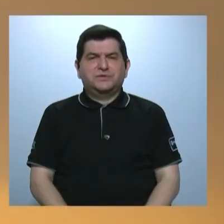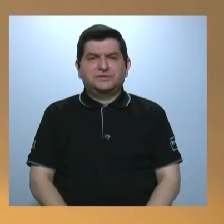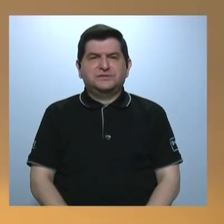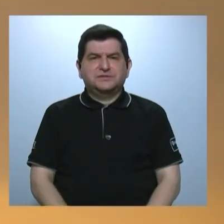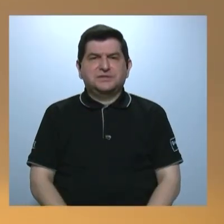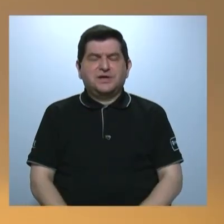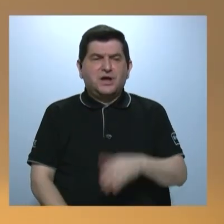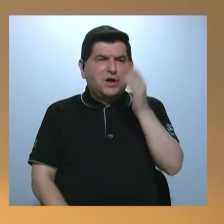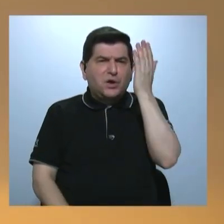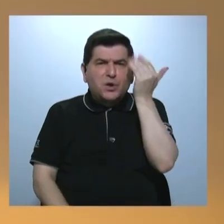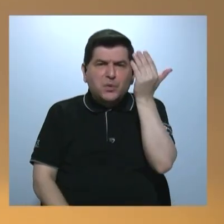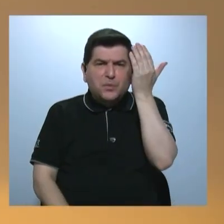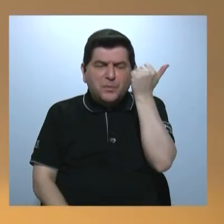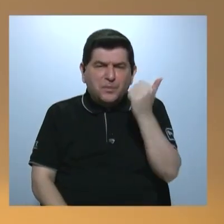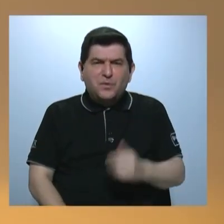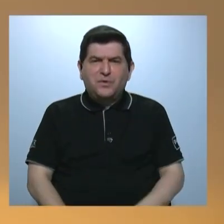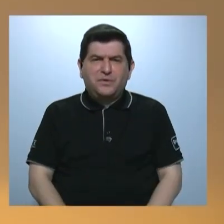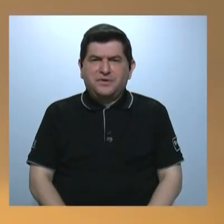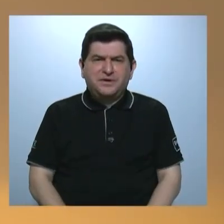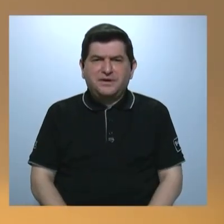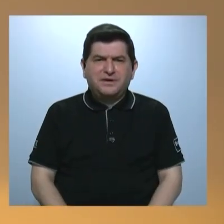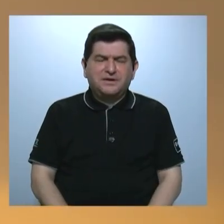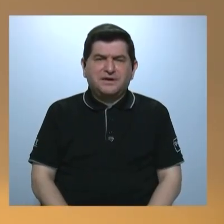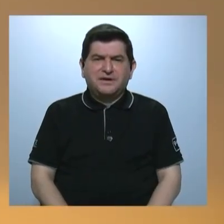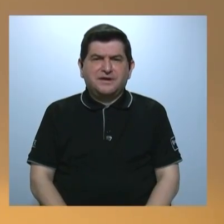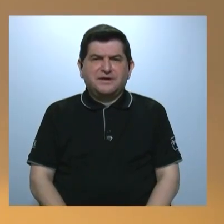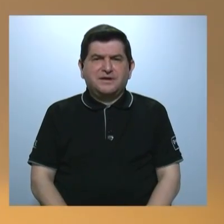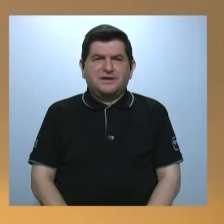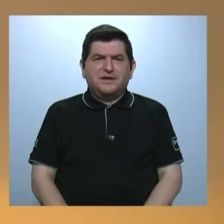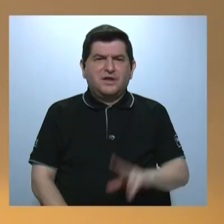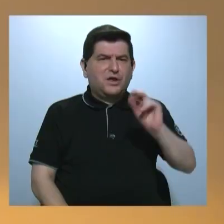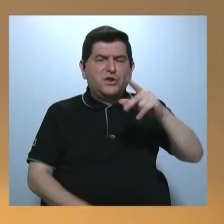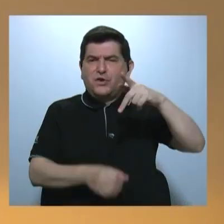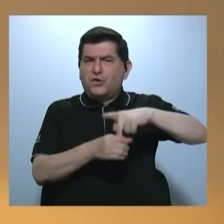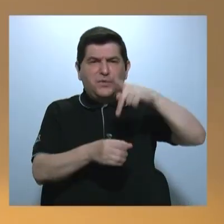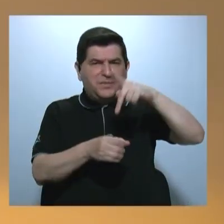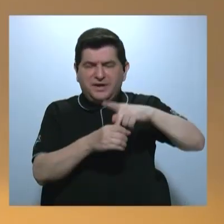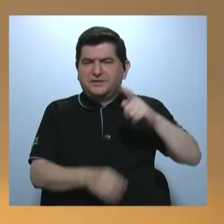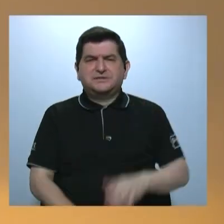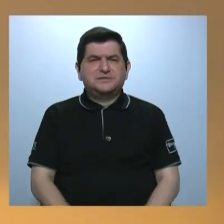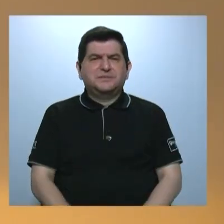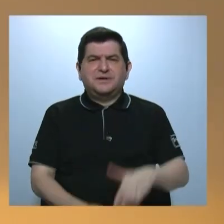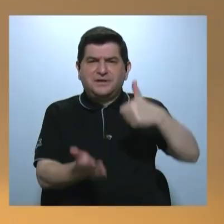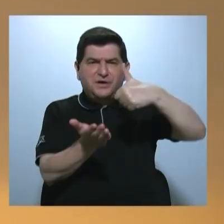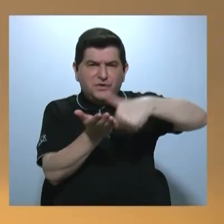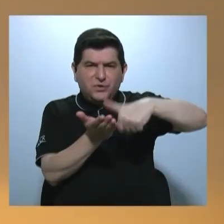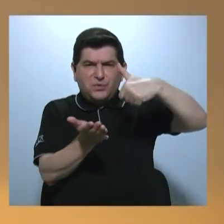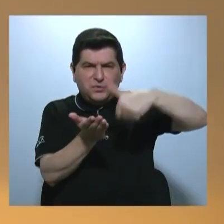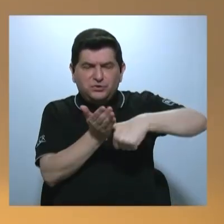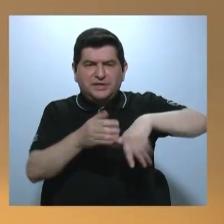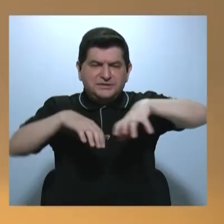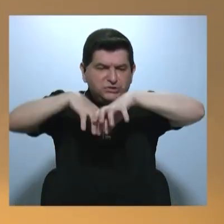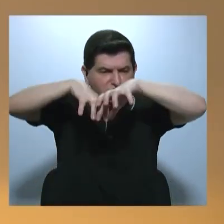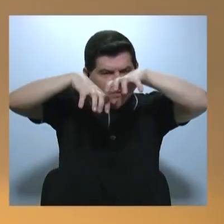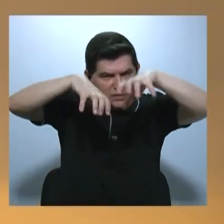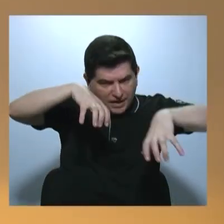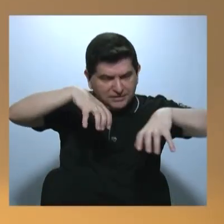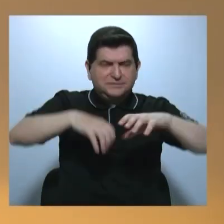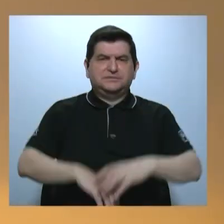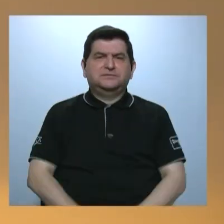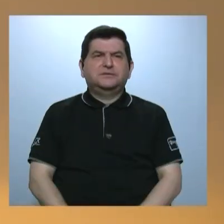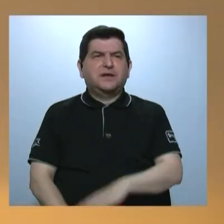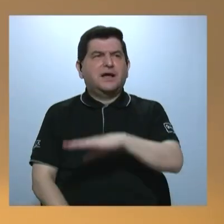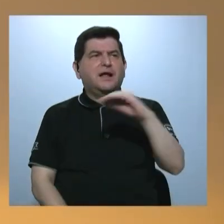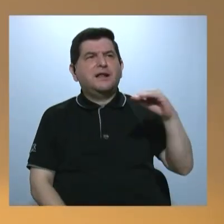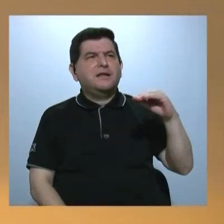hubo abstenciones en la votación cantonal, y por ahí